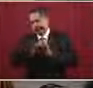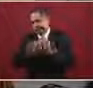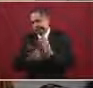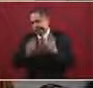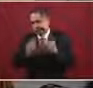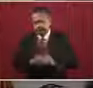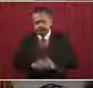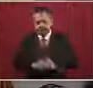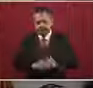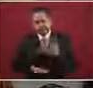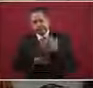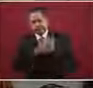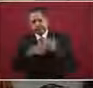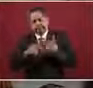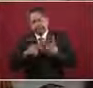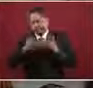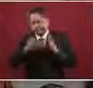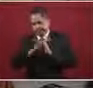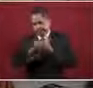del presidente